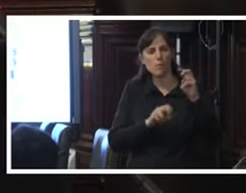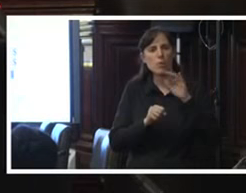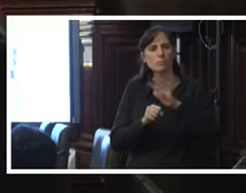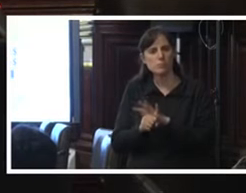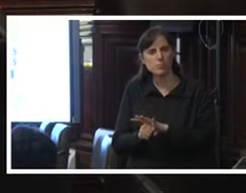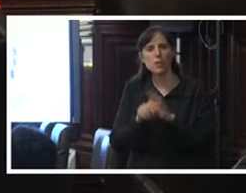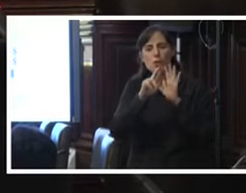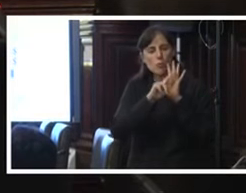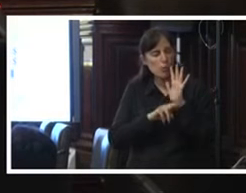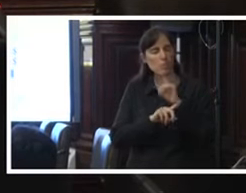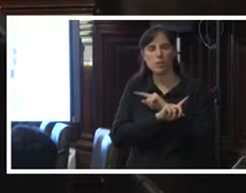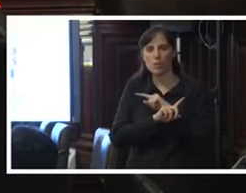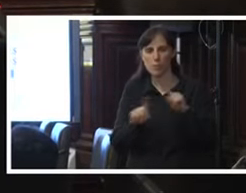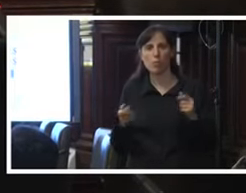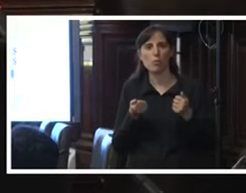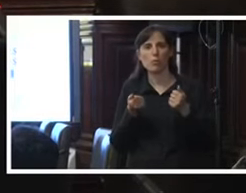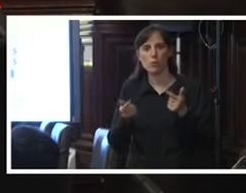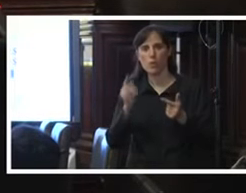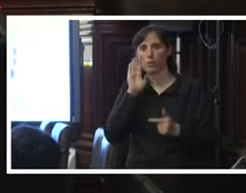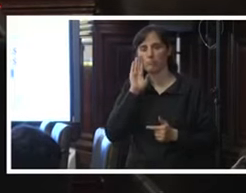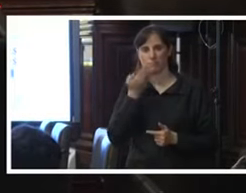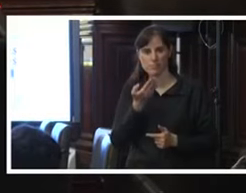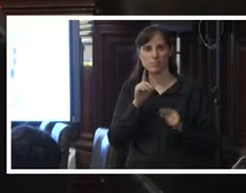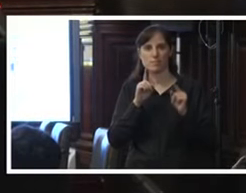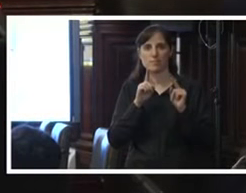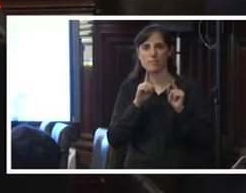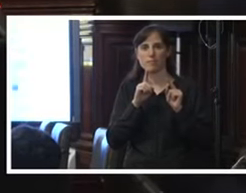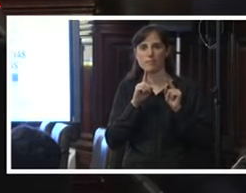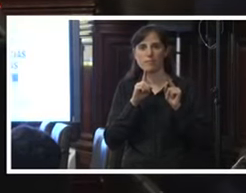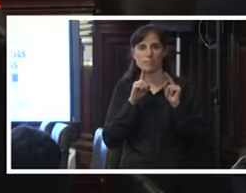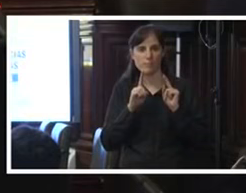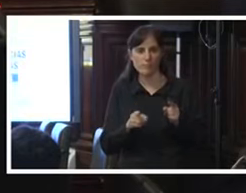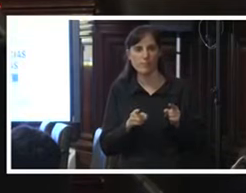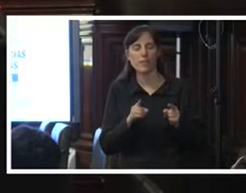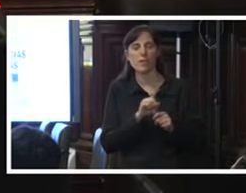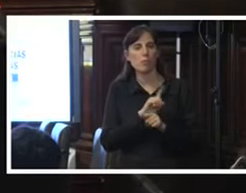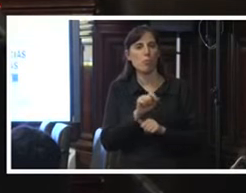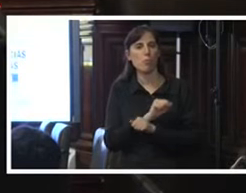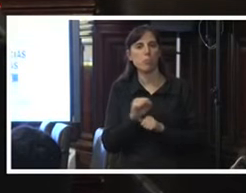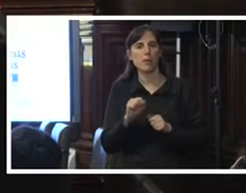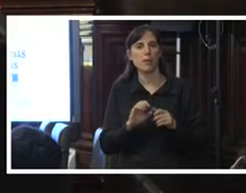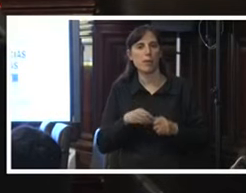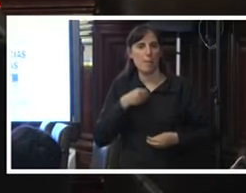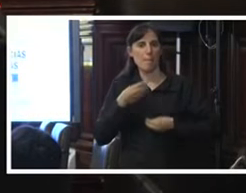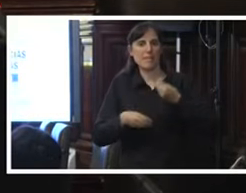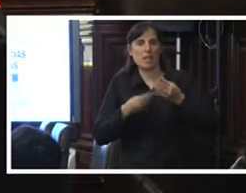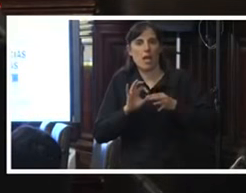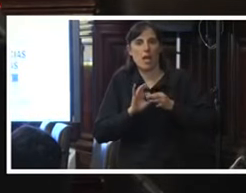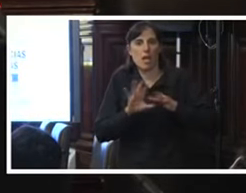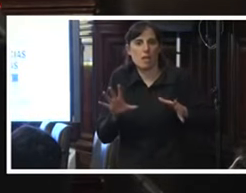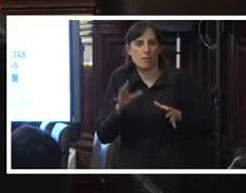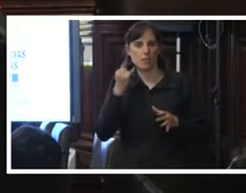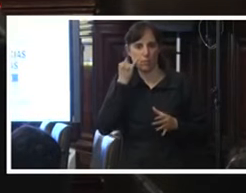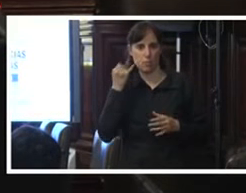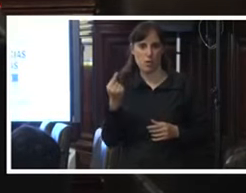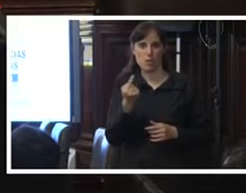normativa y dicotómica combativa de otras expresiones de las sexualidades por la cual la experimentación y